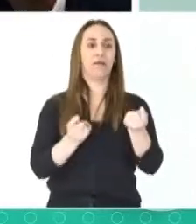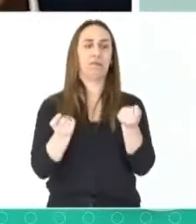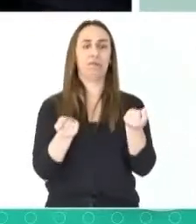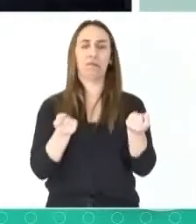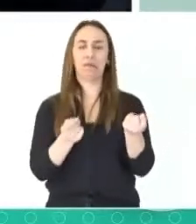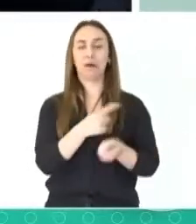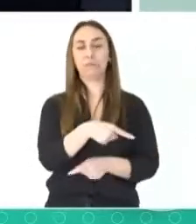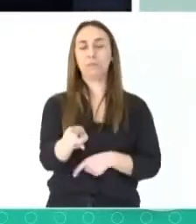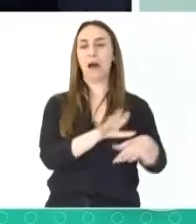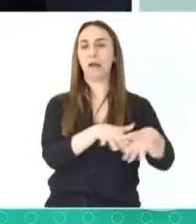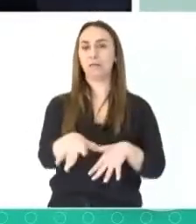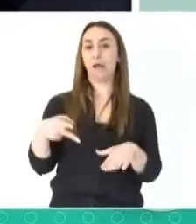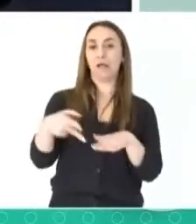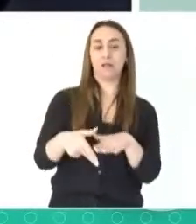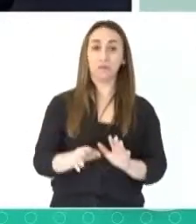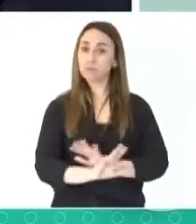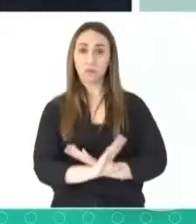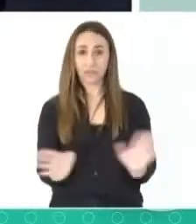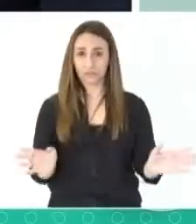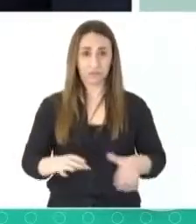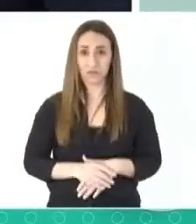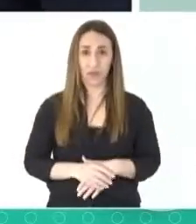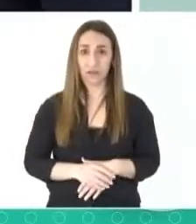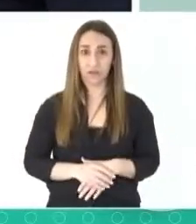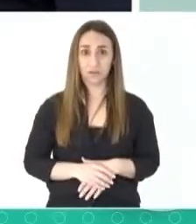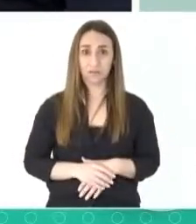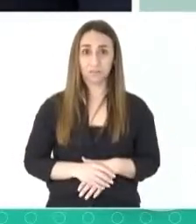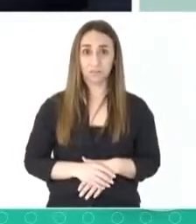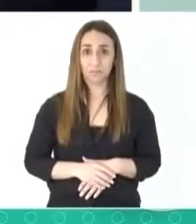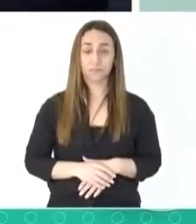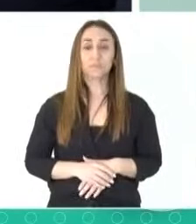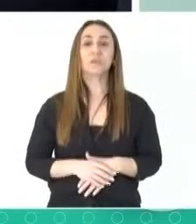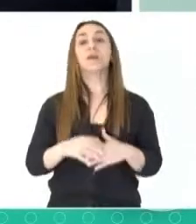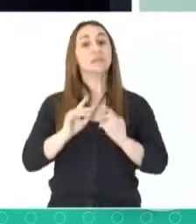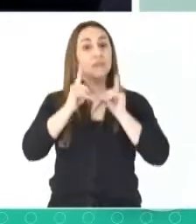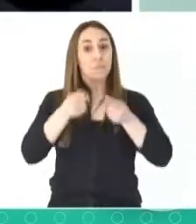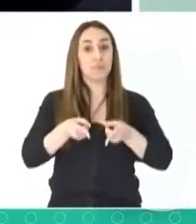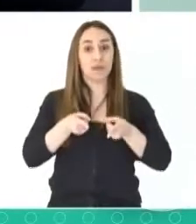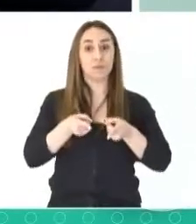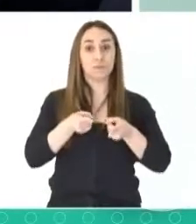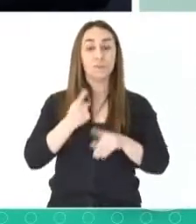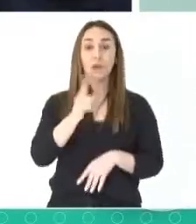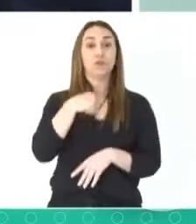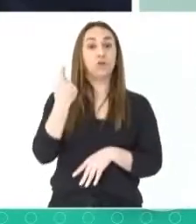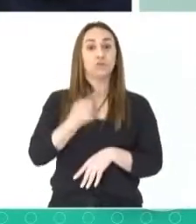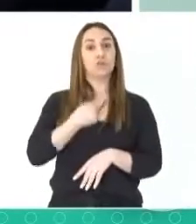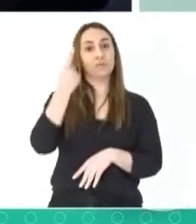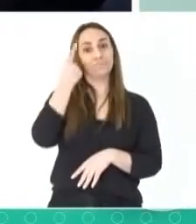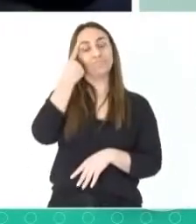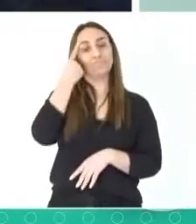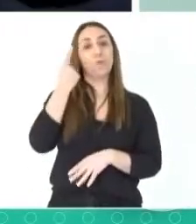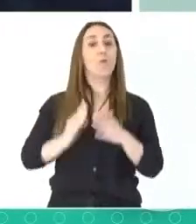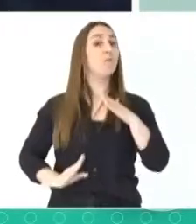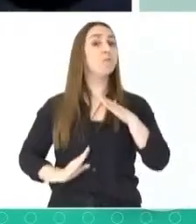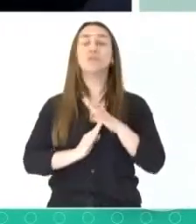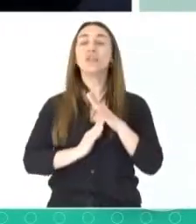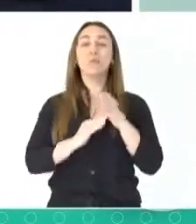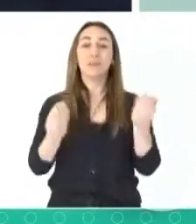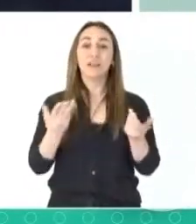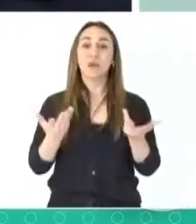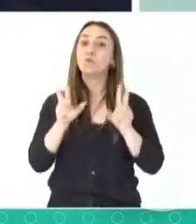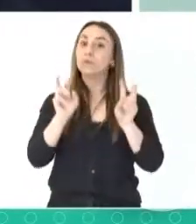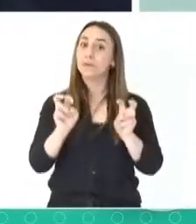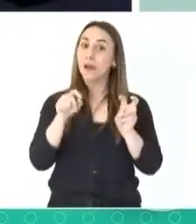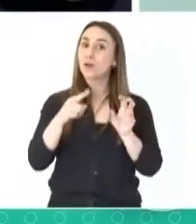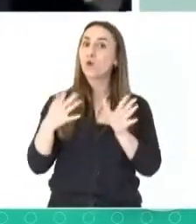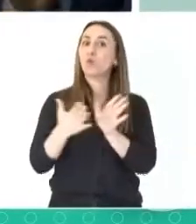pobreza y quies tienen a los pobres subsumidos además para nosotros es fundamental un tema y en eso